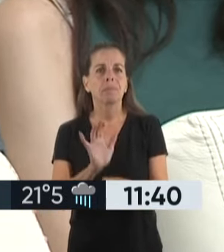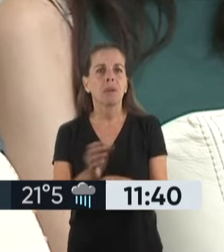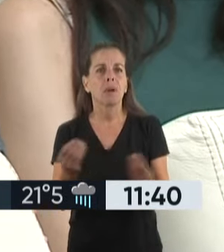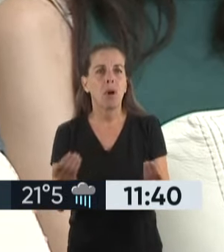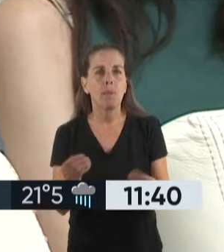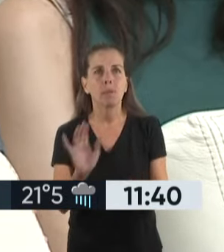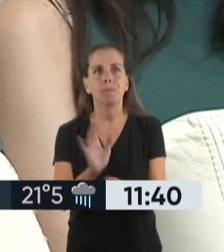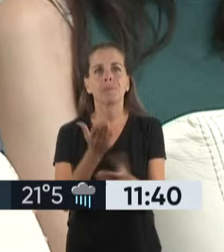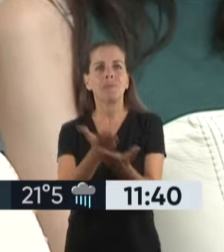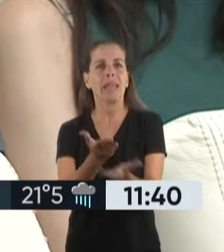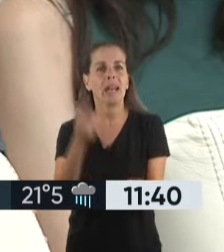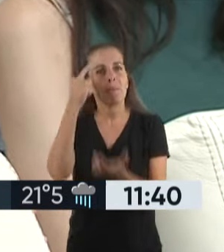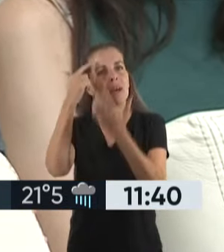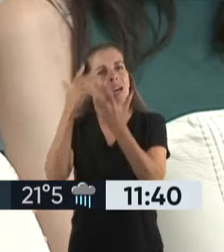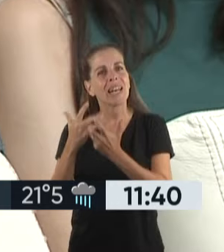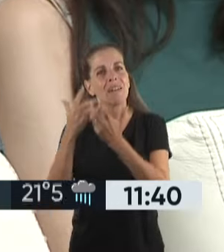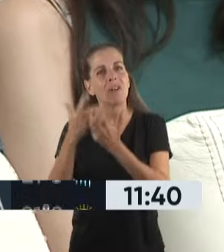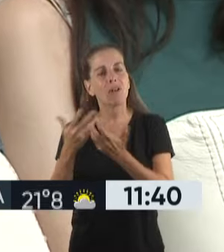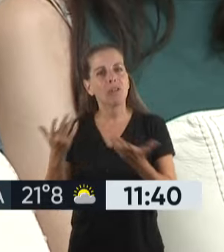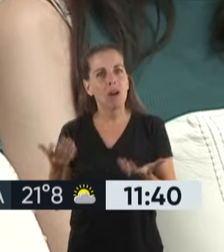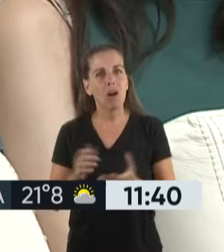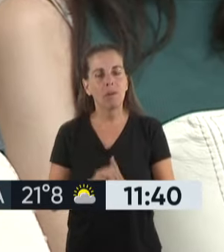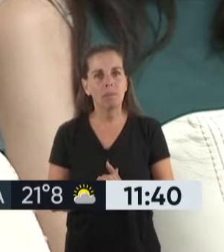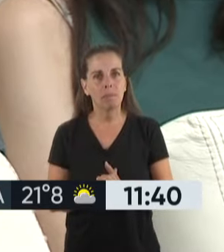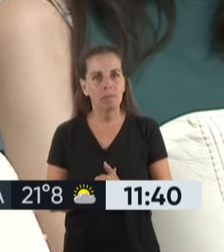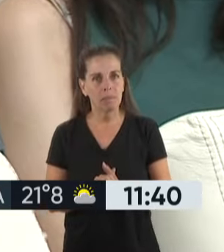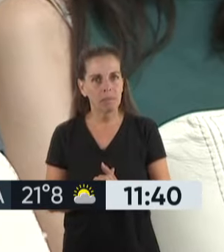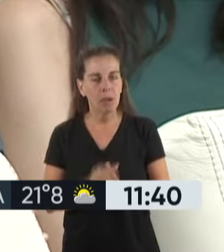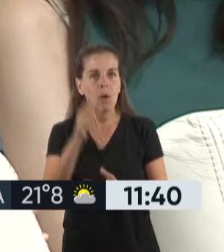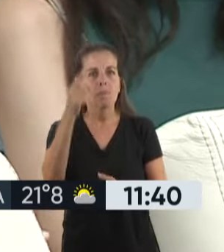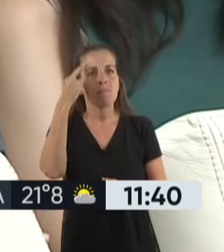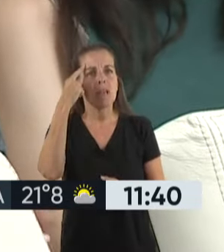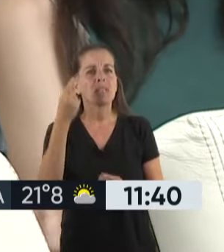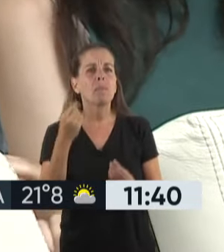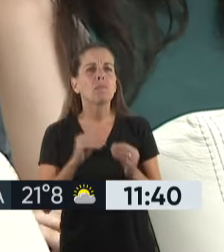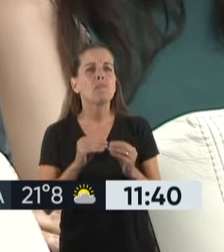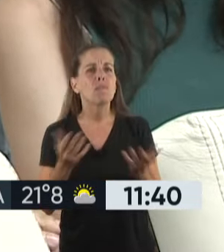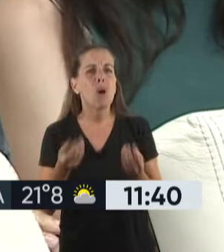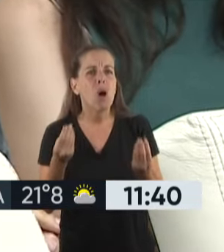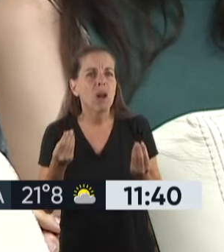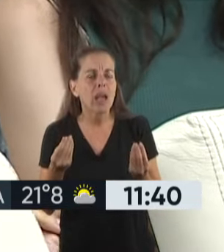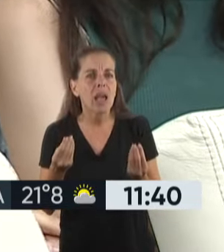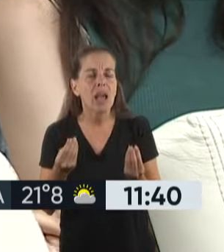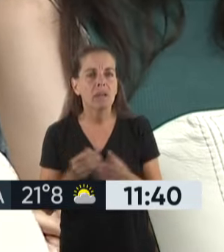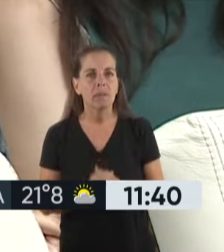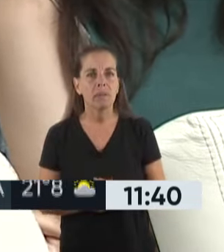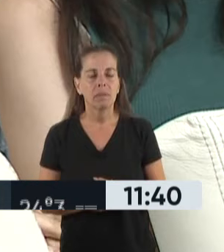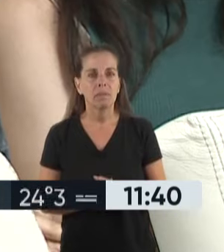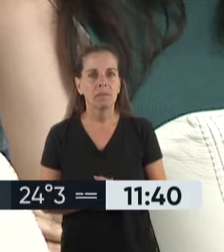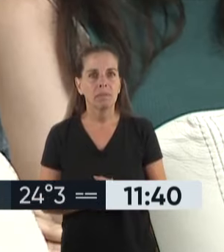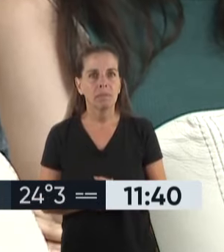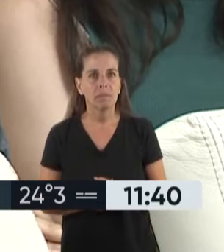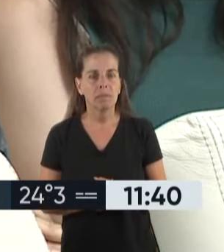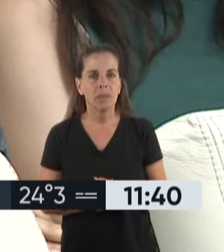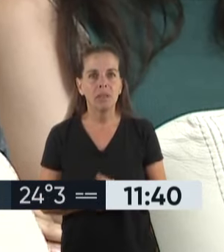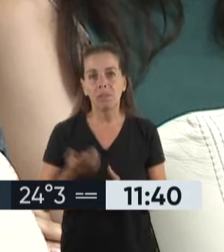ser una reflexión o quizás cuál cree usted que fue el motivo de la diferencia que se dio con acerca